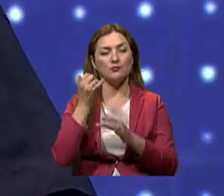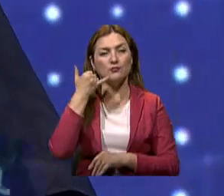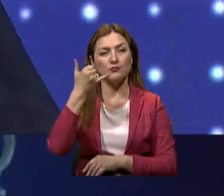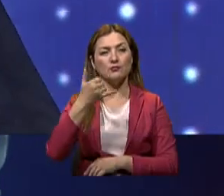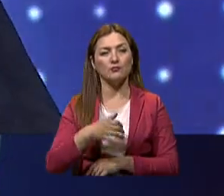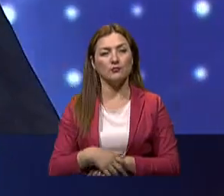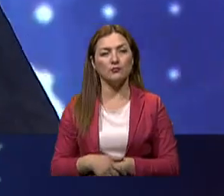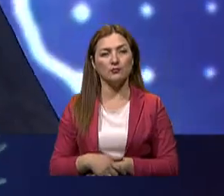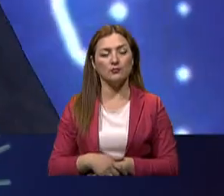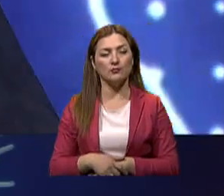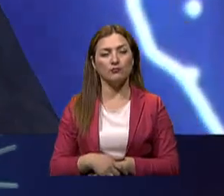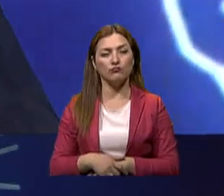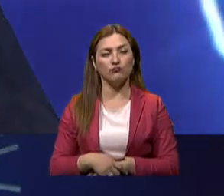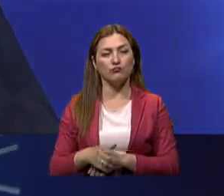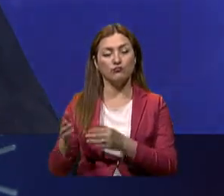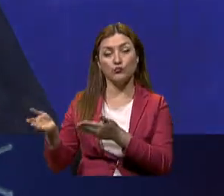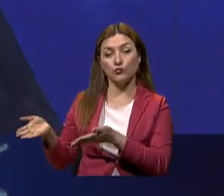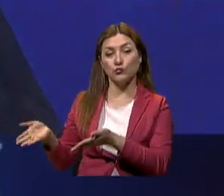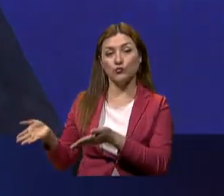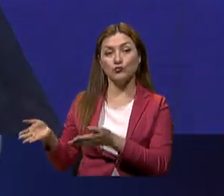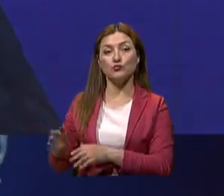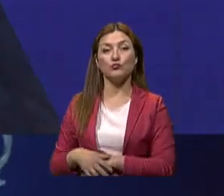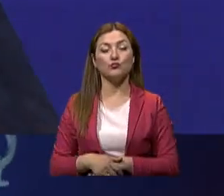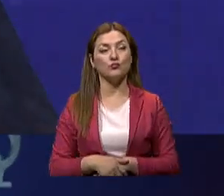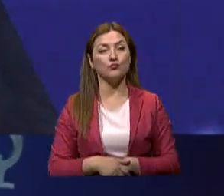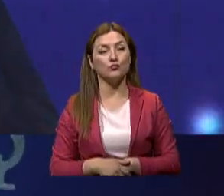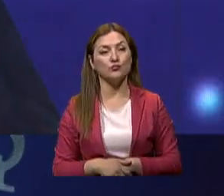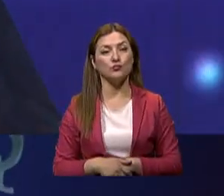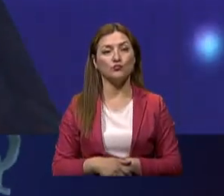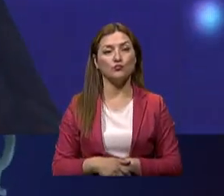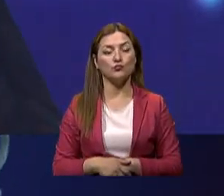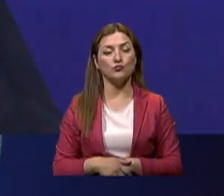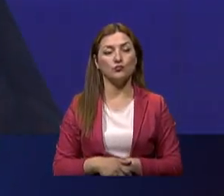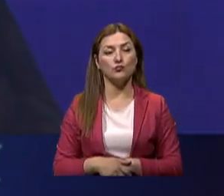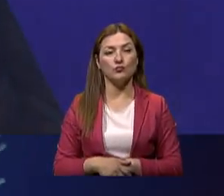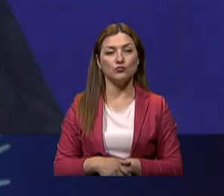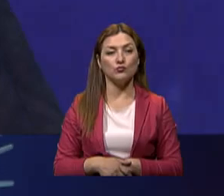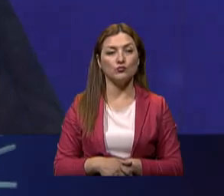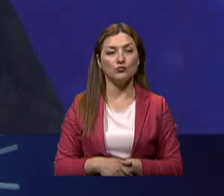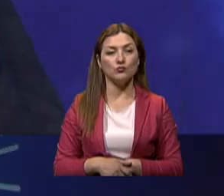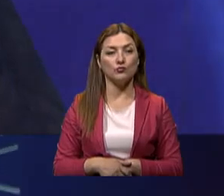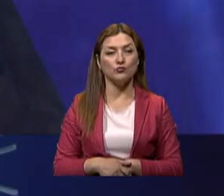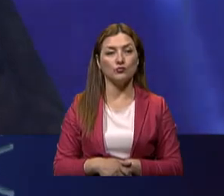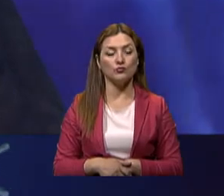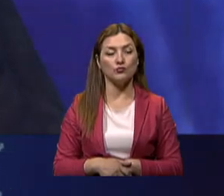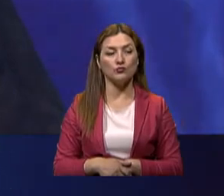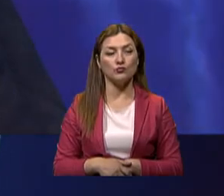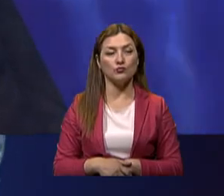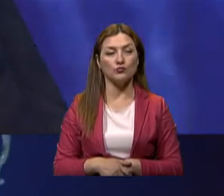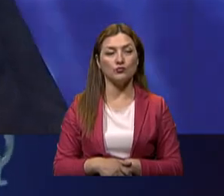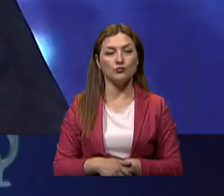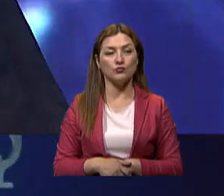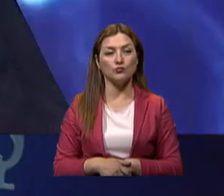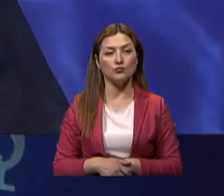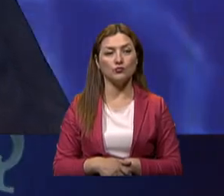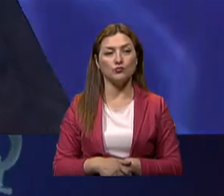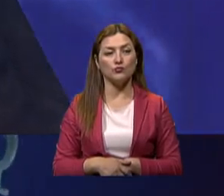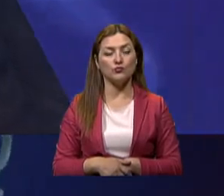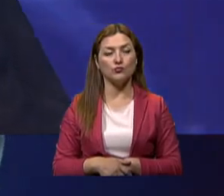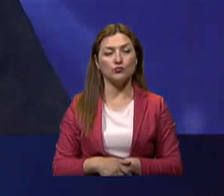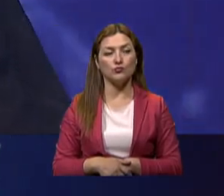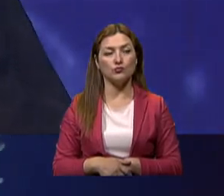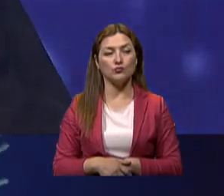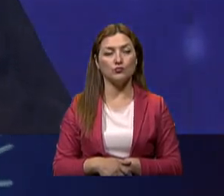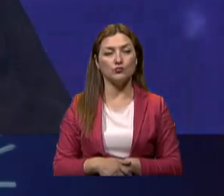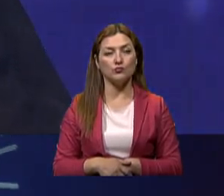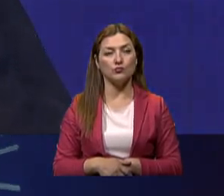del consultorio es el 34 63 555, el celular es del 09 83 21 92 20. ¿Dónde lo